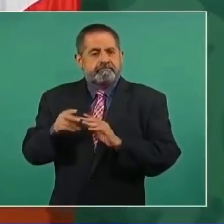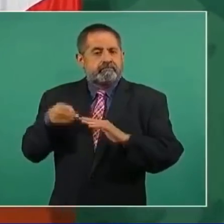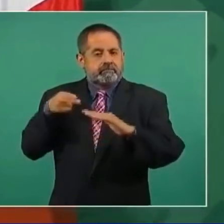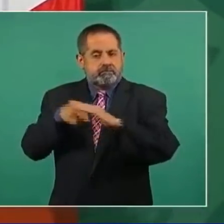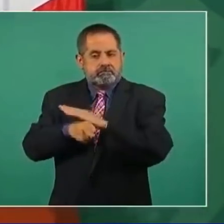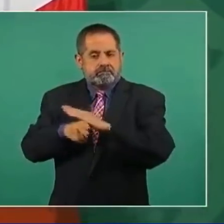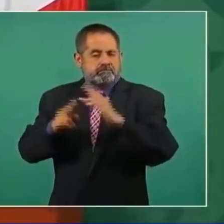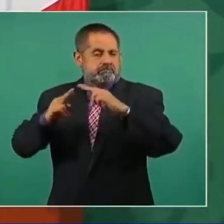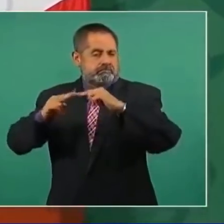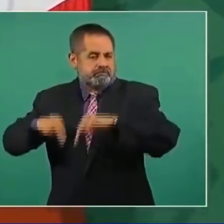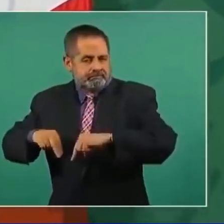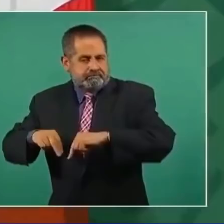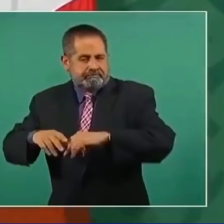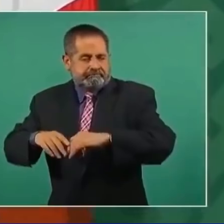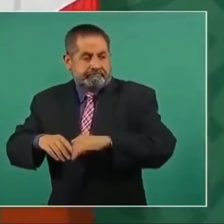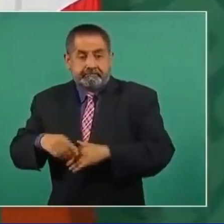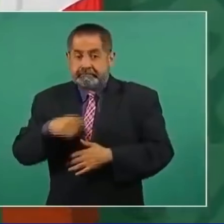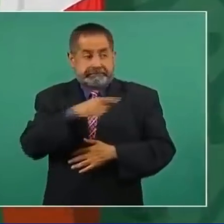cómo utilizaron